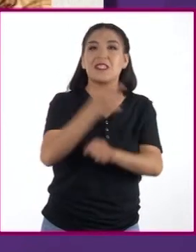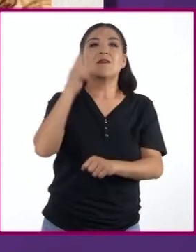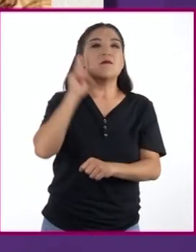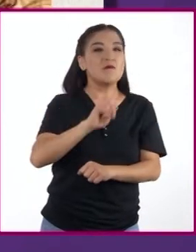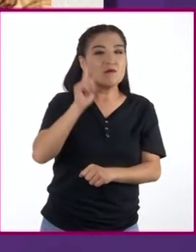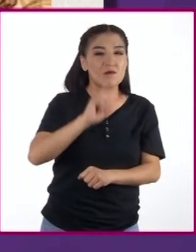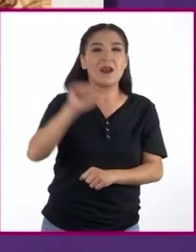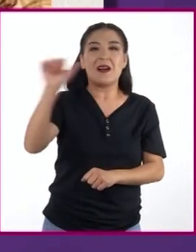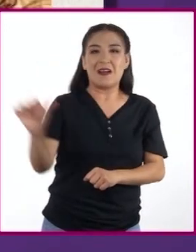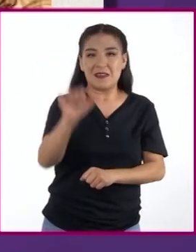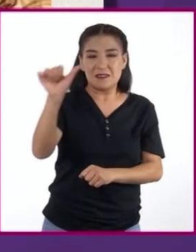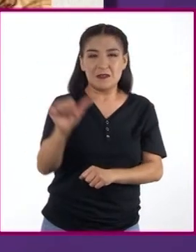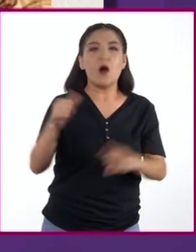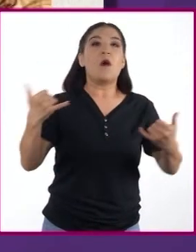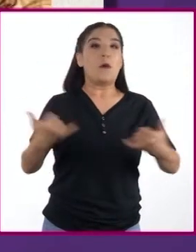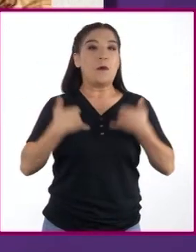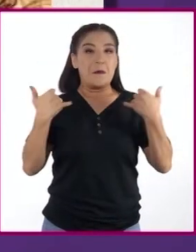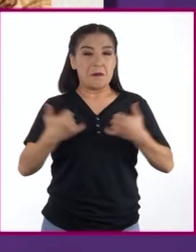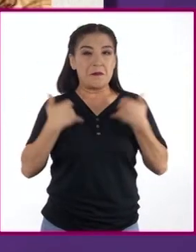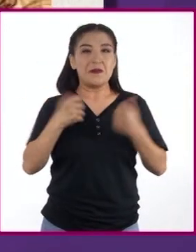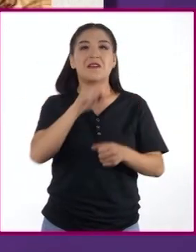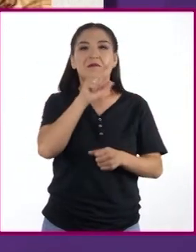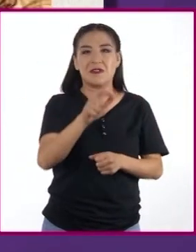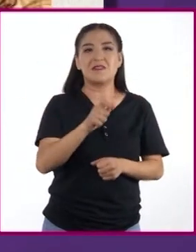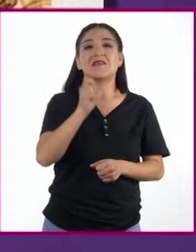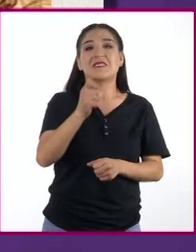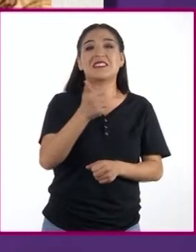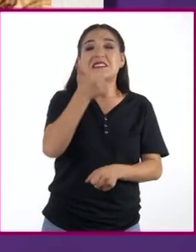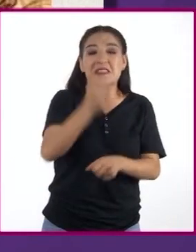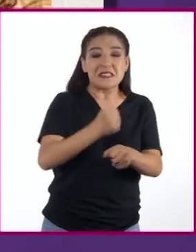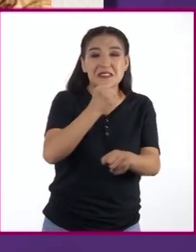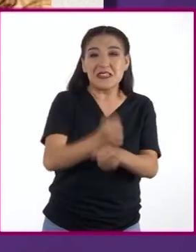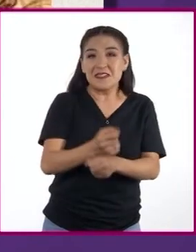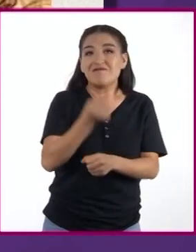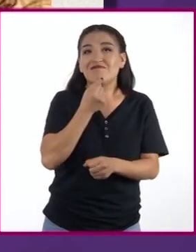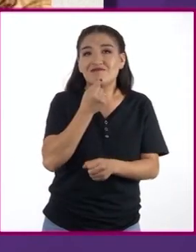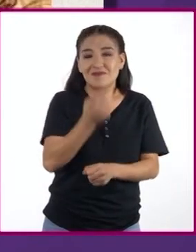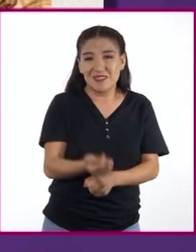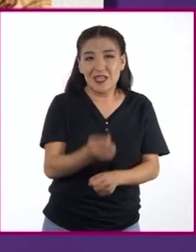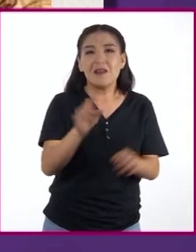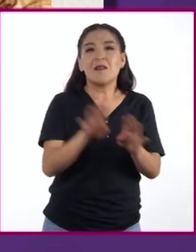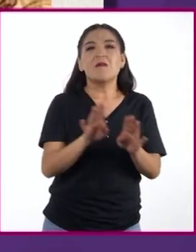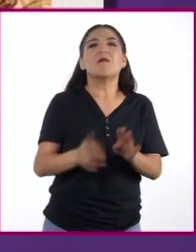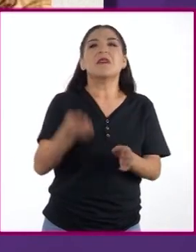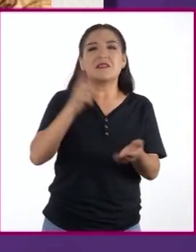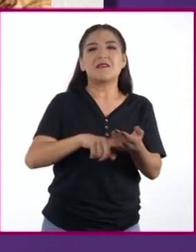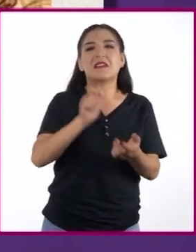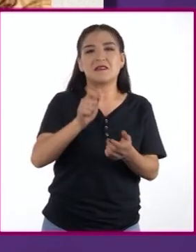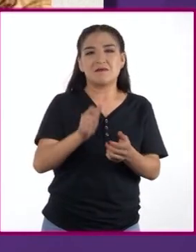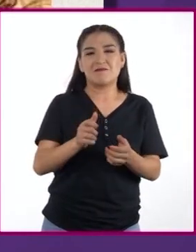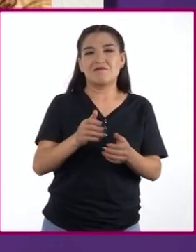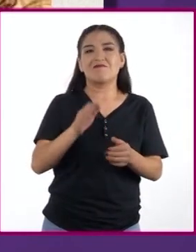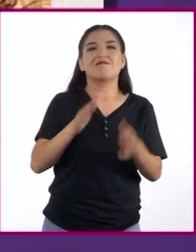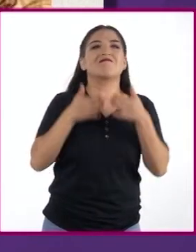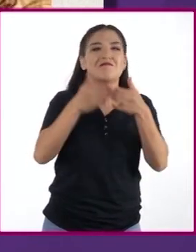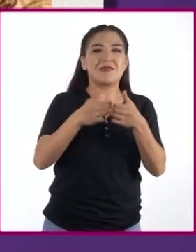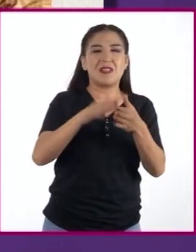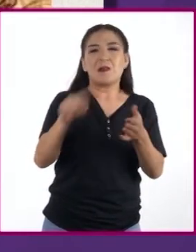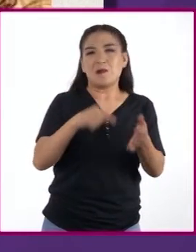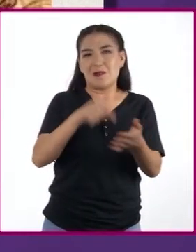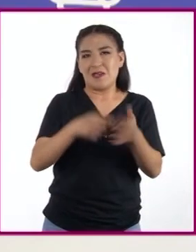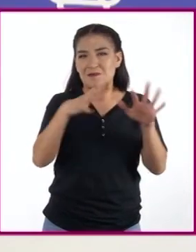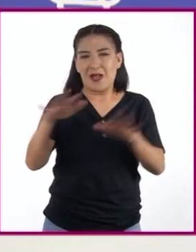y muchachos esclavos de tan solo 6 años de edad a través del puerto de Acapulco.